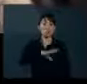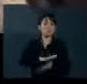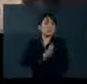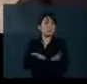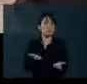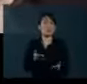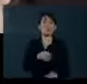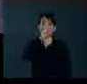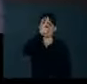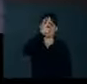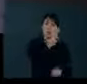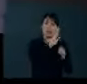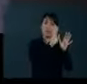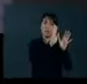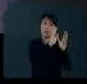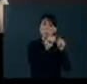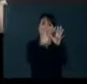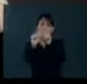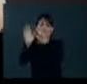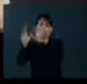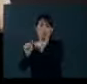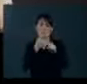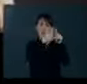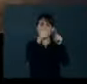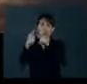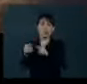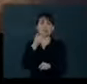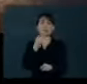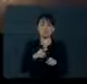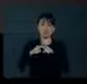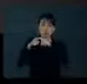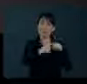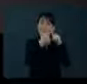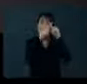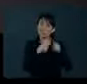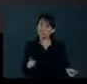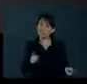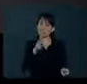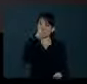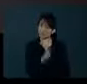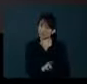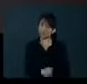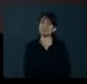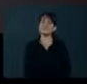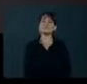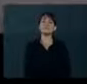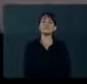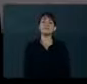Un Chile de todos es uno que respeta los distintos tipos de familia y la diversidad de nuestra sociedad.